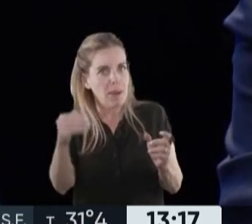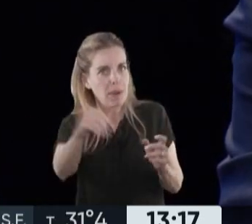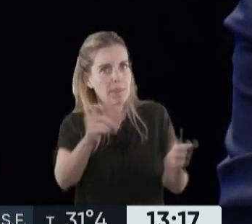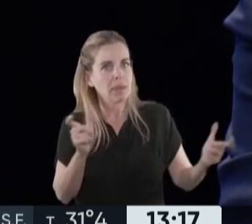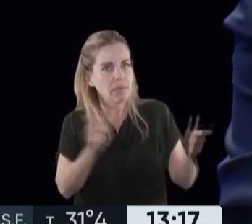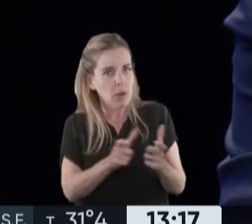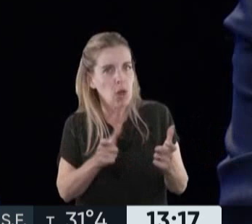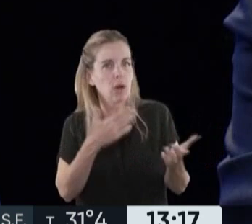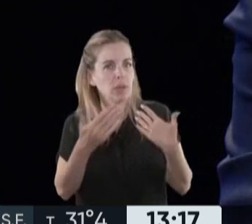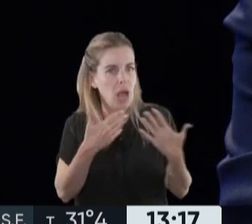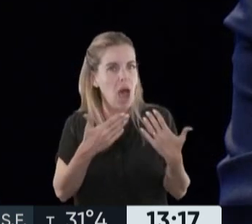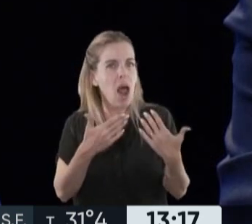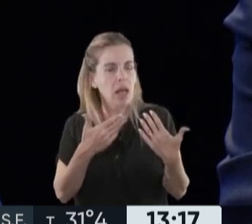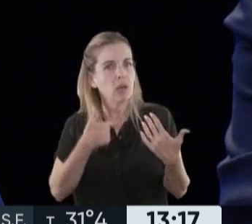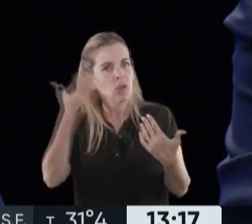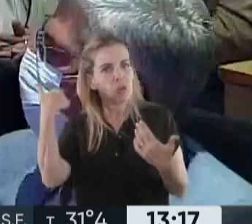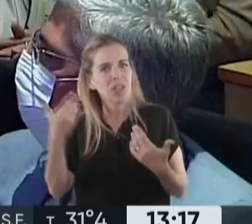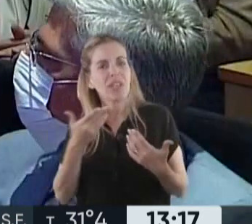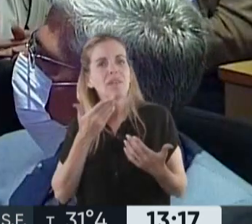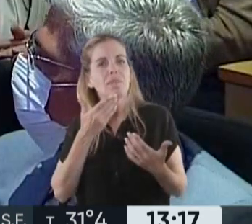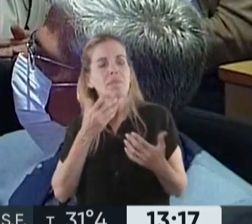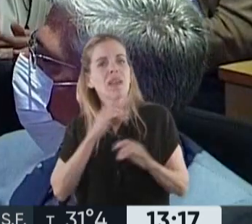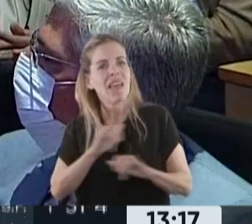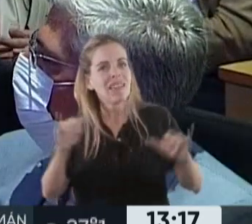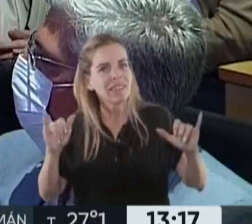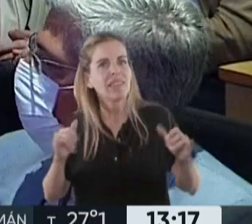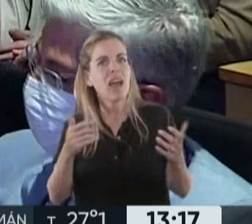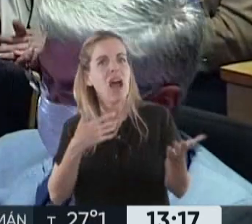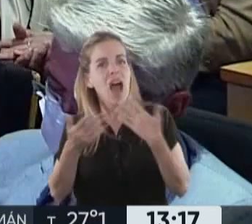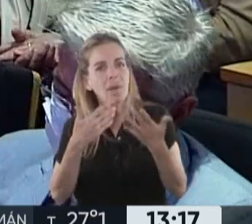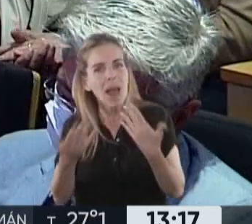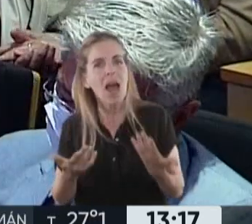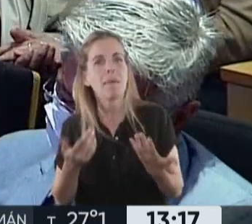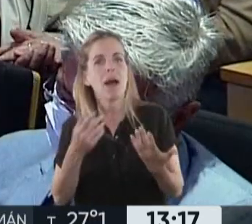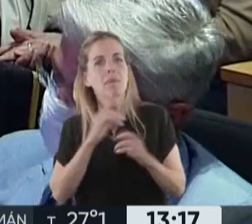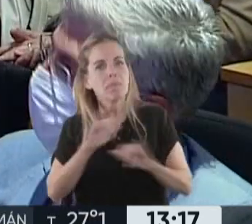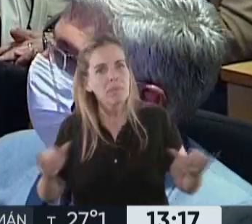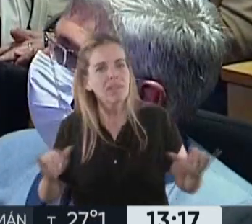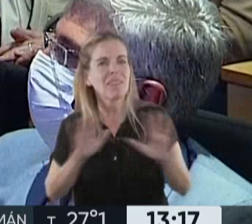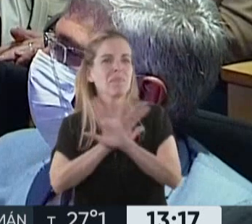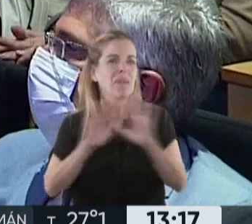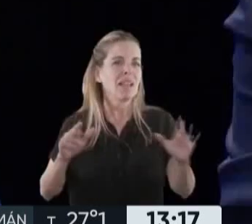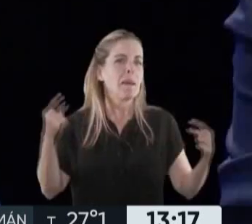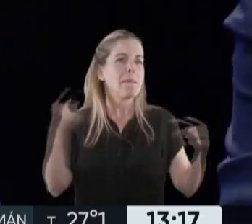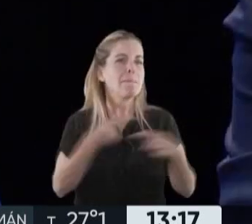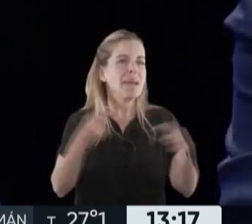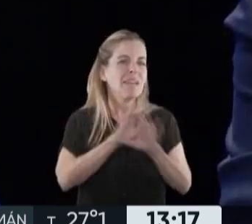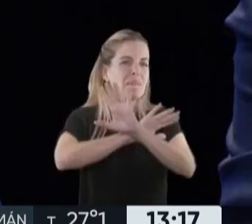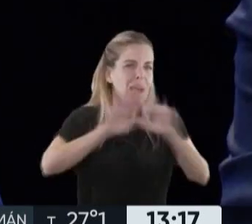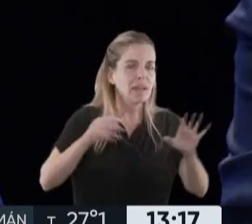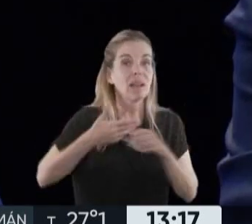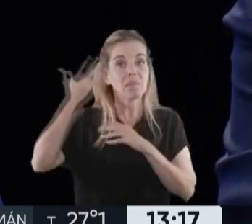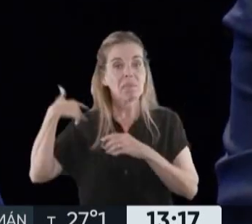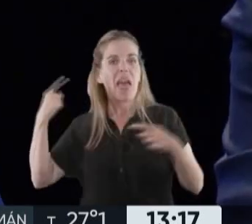Y les planteaba, miren, hemos probado 1000 formas. Nos peleamos,